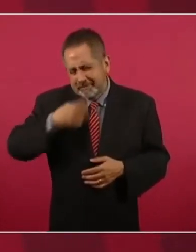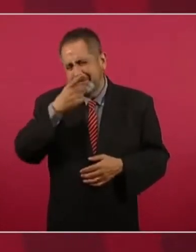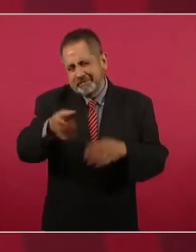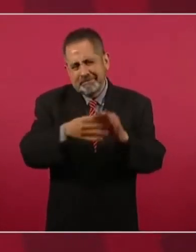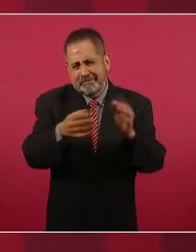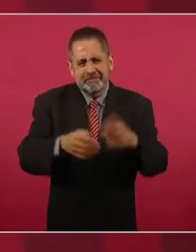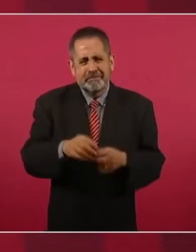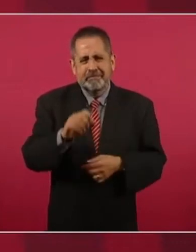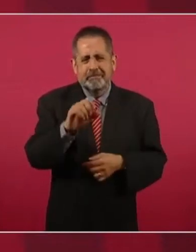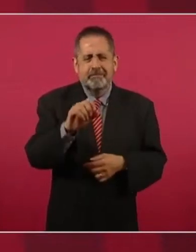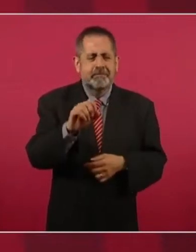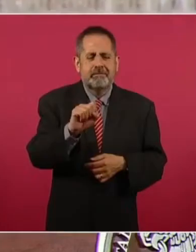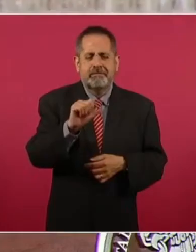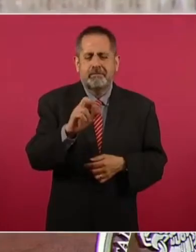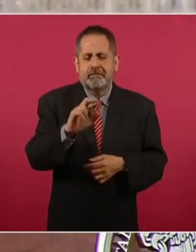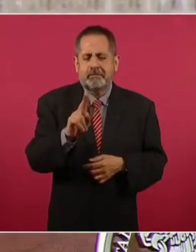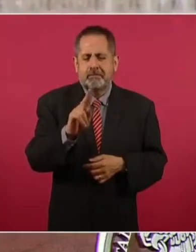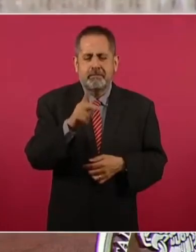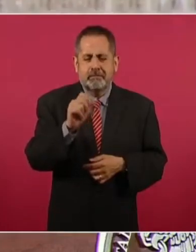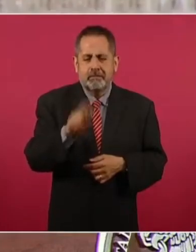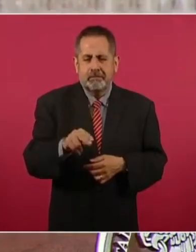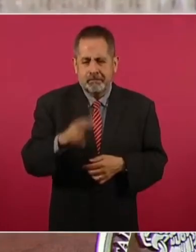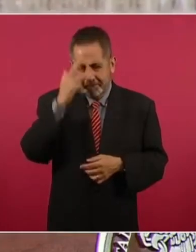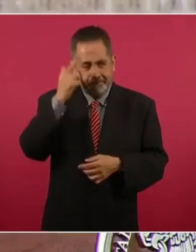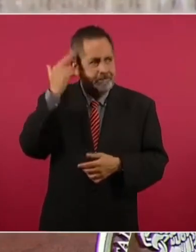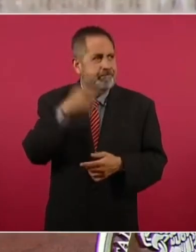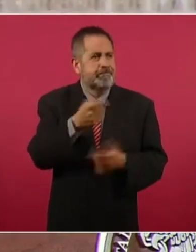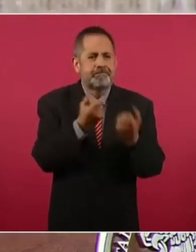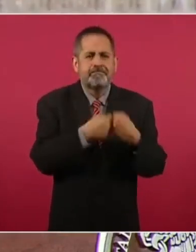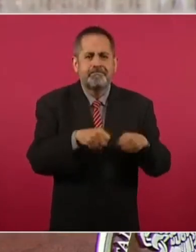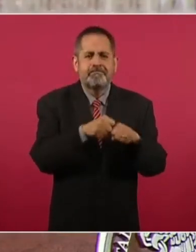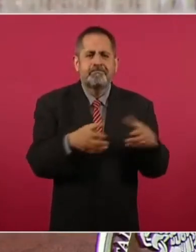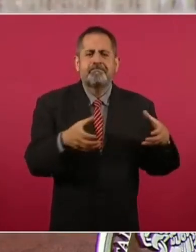de Sarucán, que estaba de socio